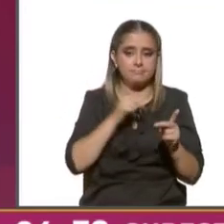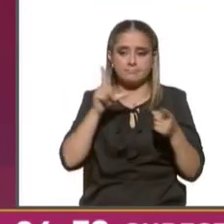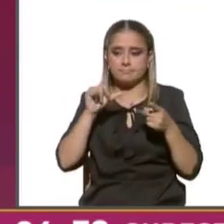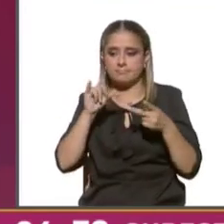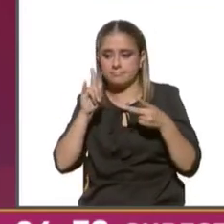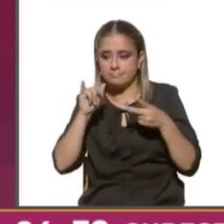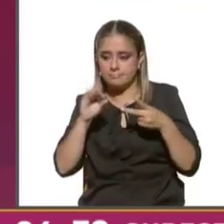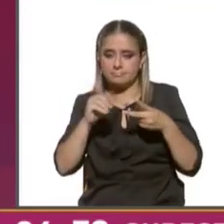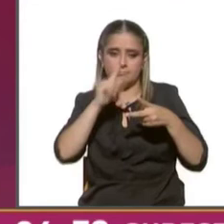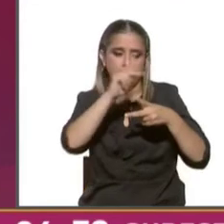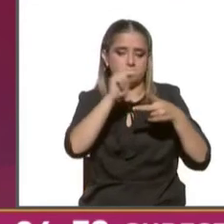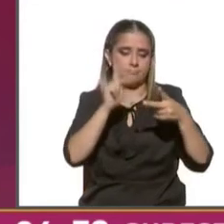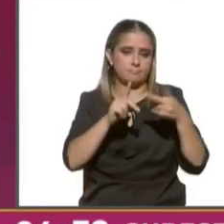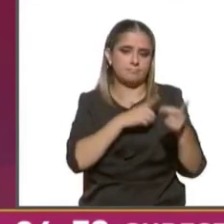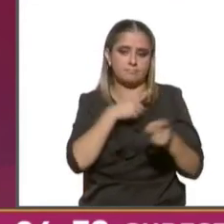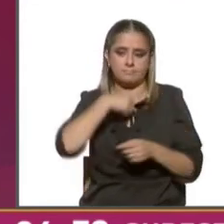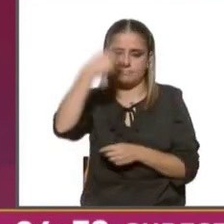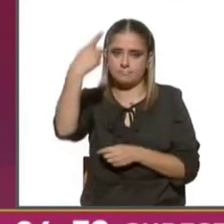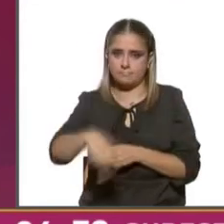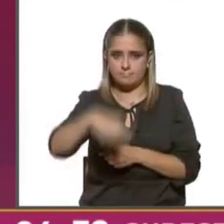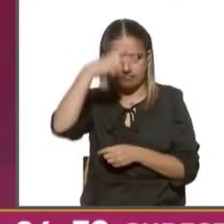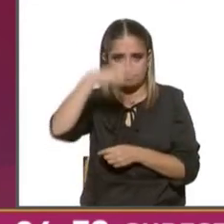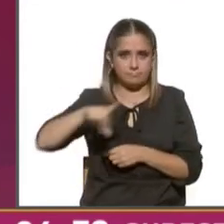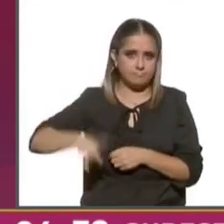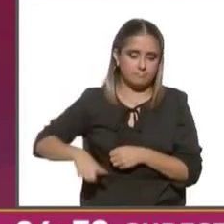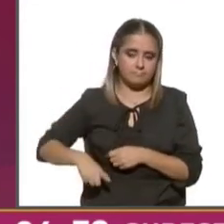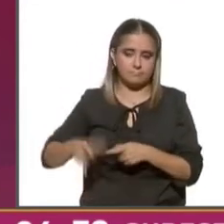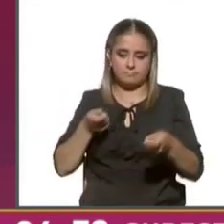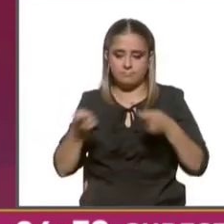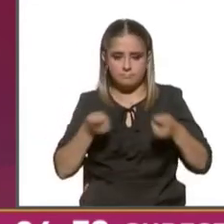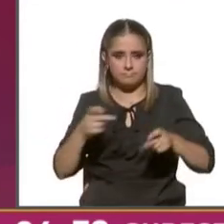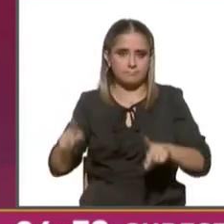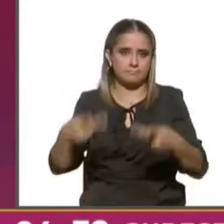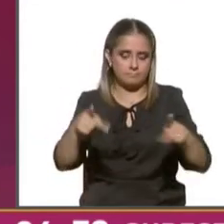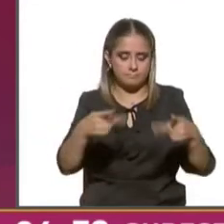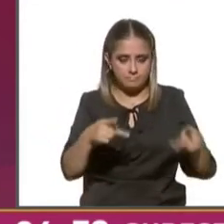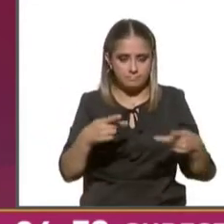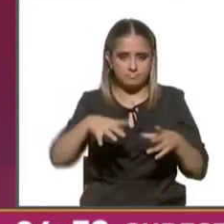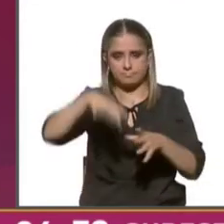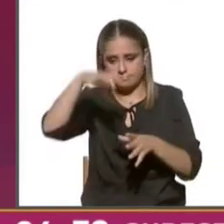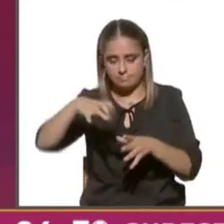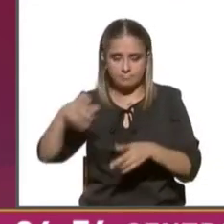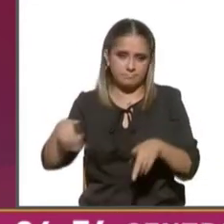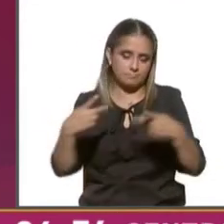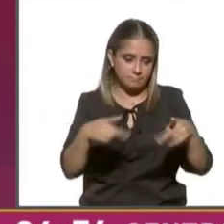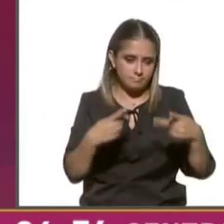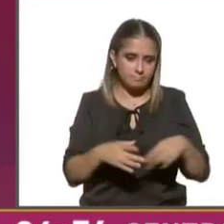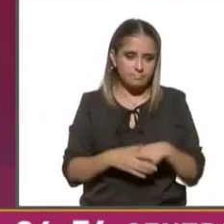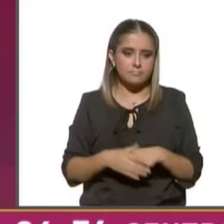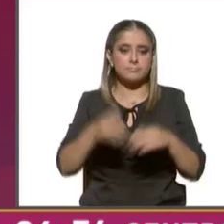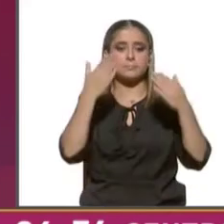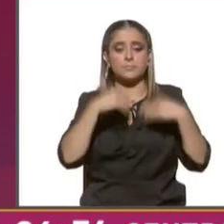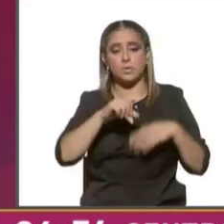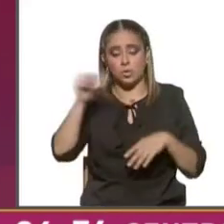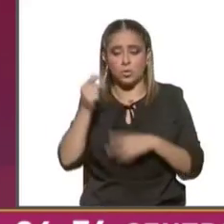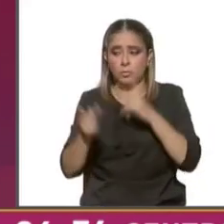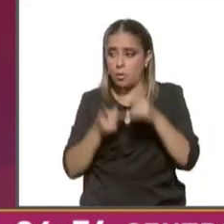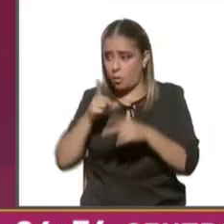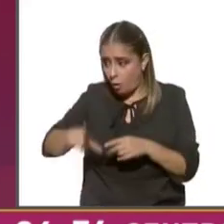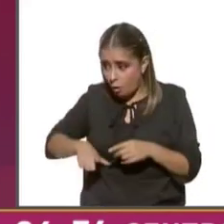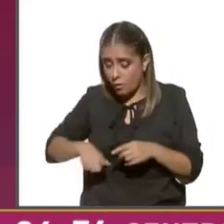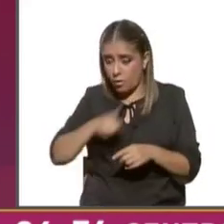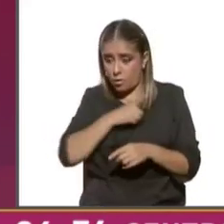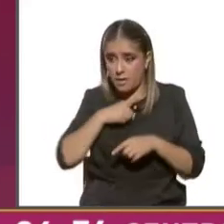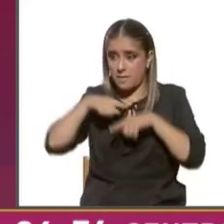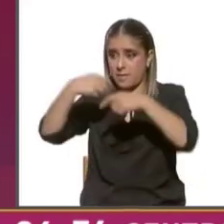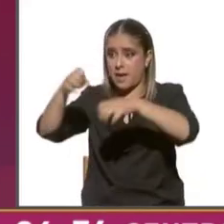tema energético. Esa era una opción, y la otra, si es mejor que el gobierno otorgue concesiones a empresas privadas y que reciba